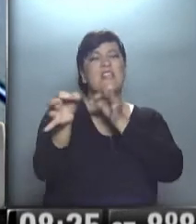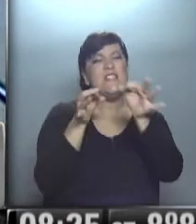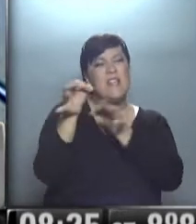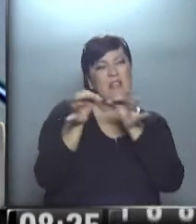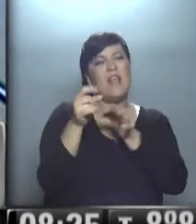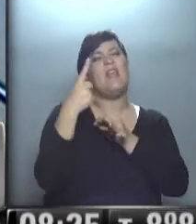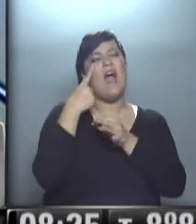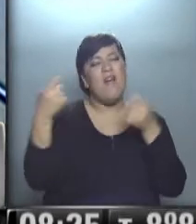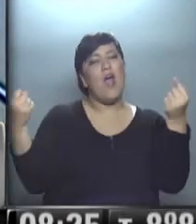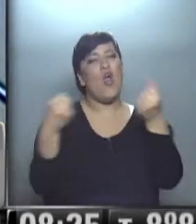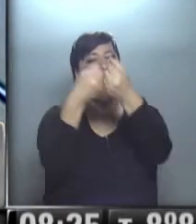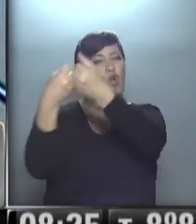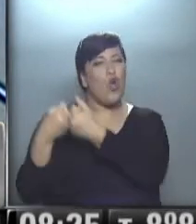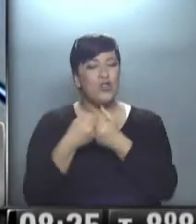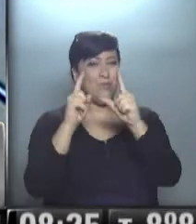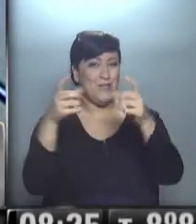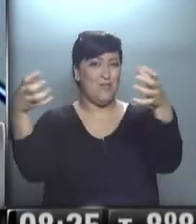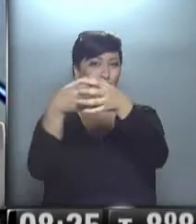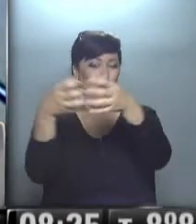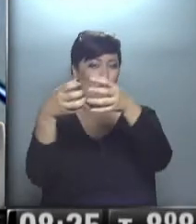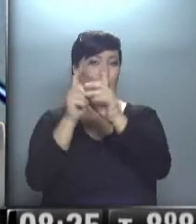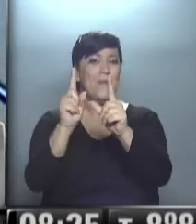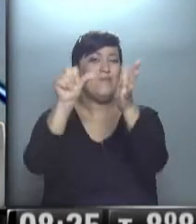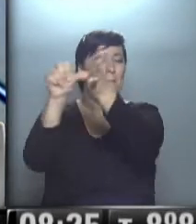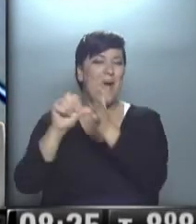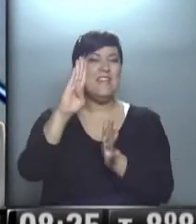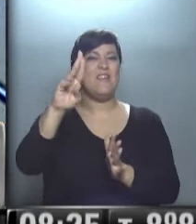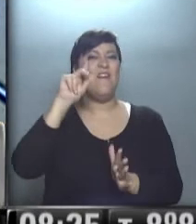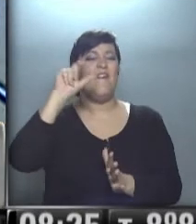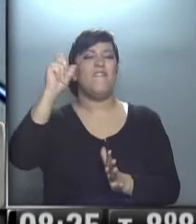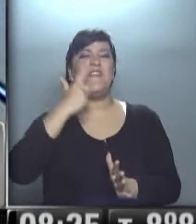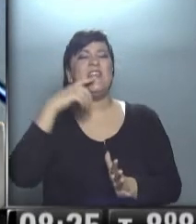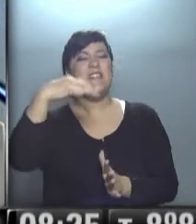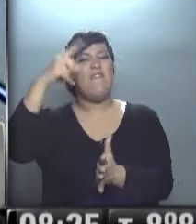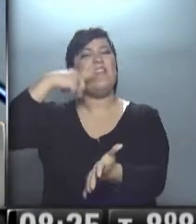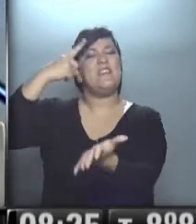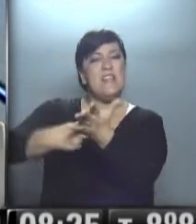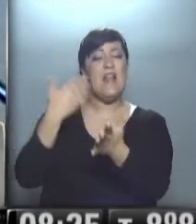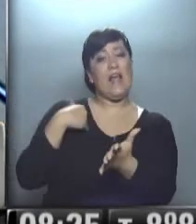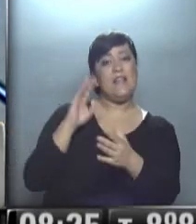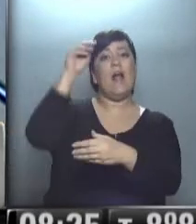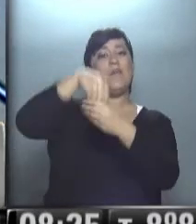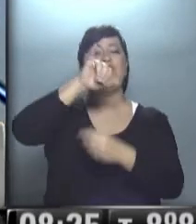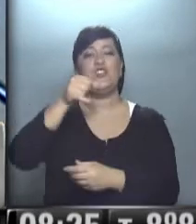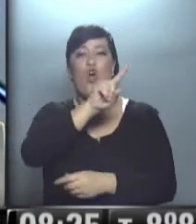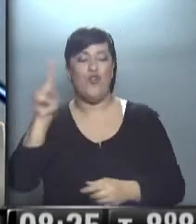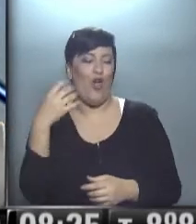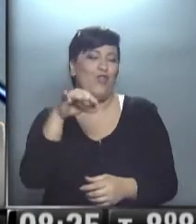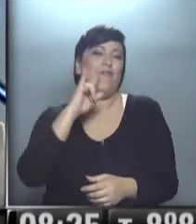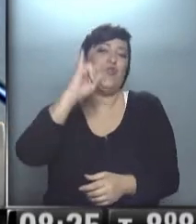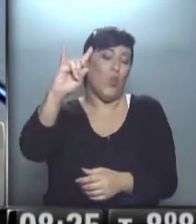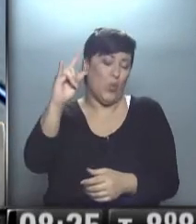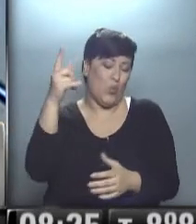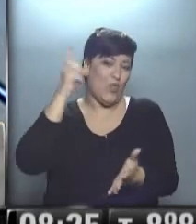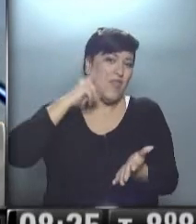consenso entre los actores que son los propios países de manera que no se puede efectuar ningún